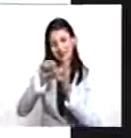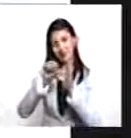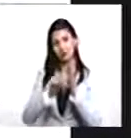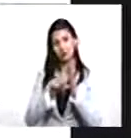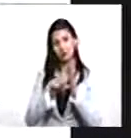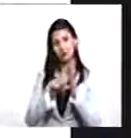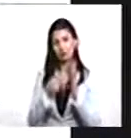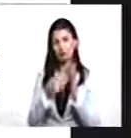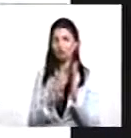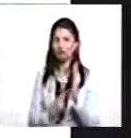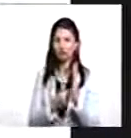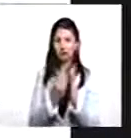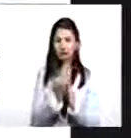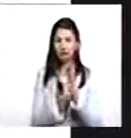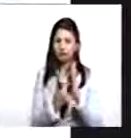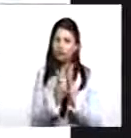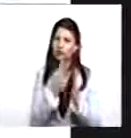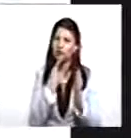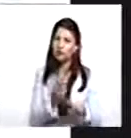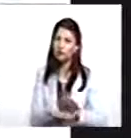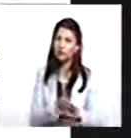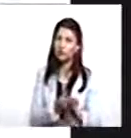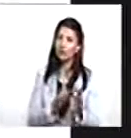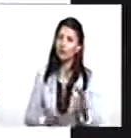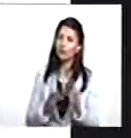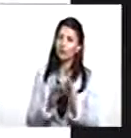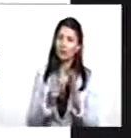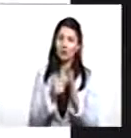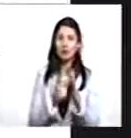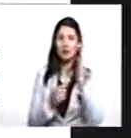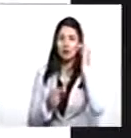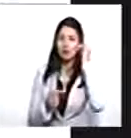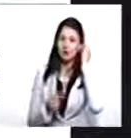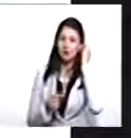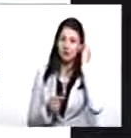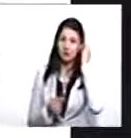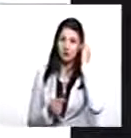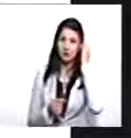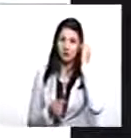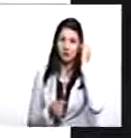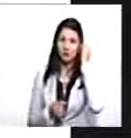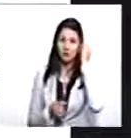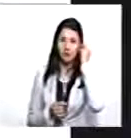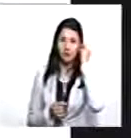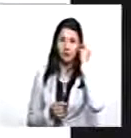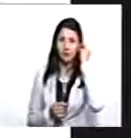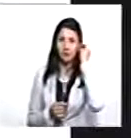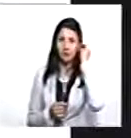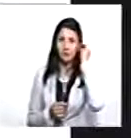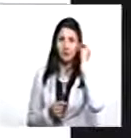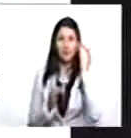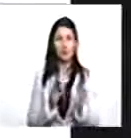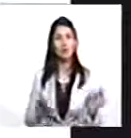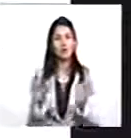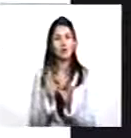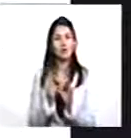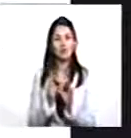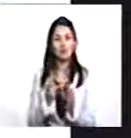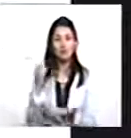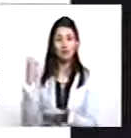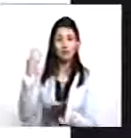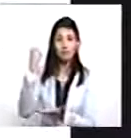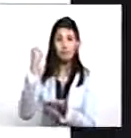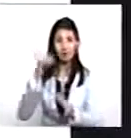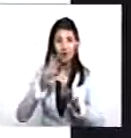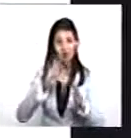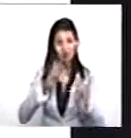se establezca la posibilidad de tomar el recurso en la fuente, es decir, directamente del presupuesto